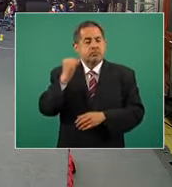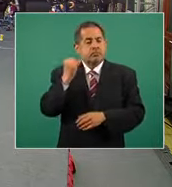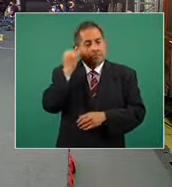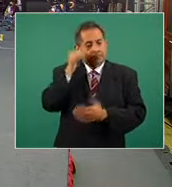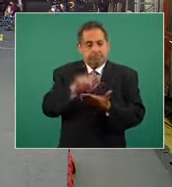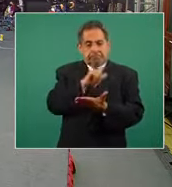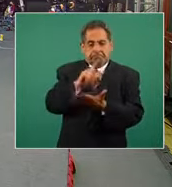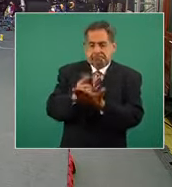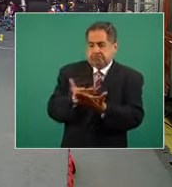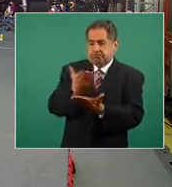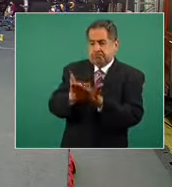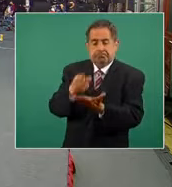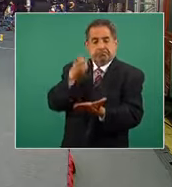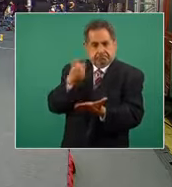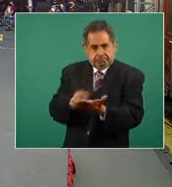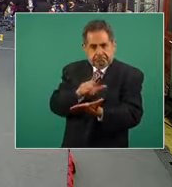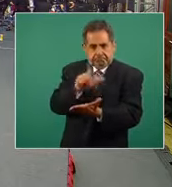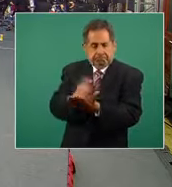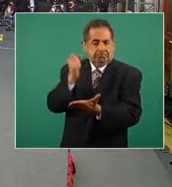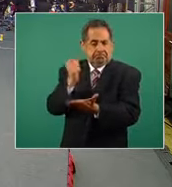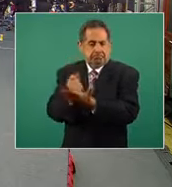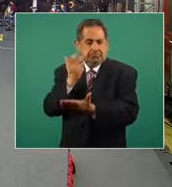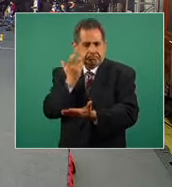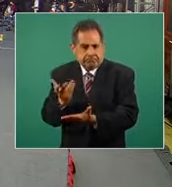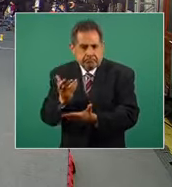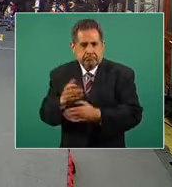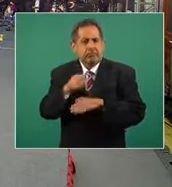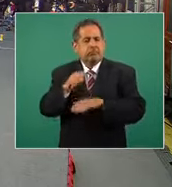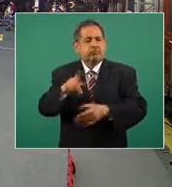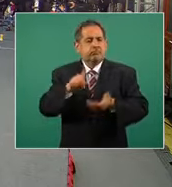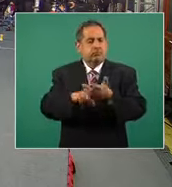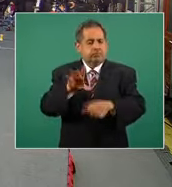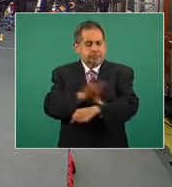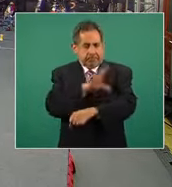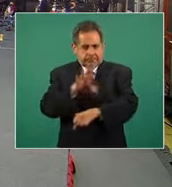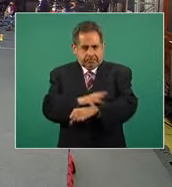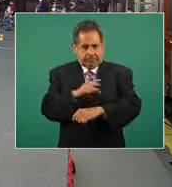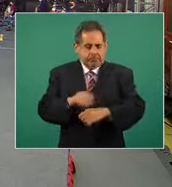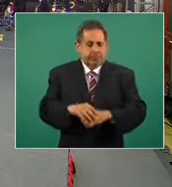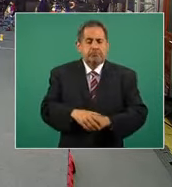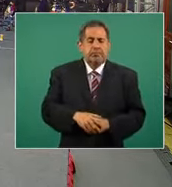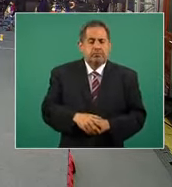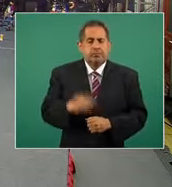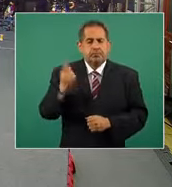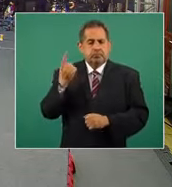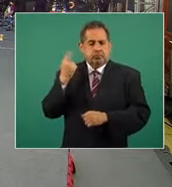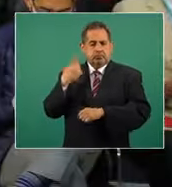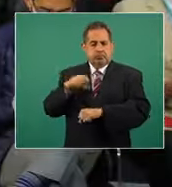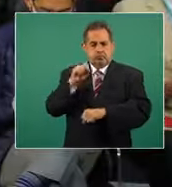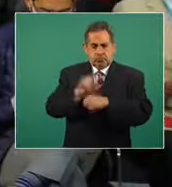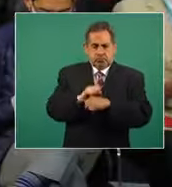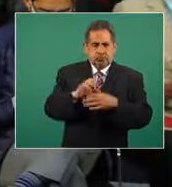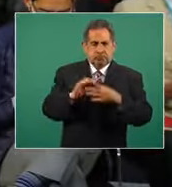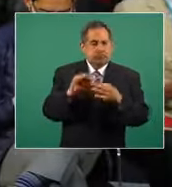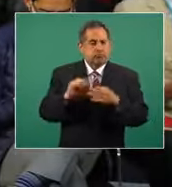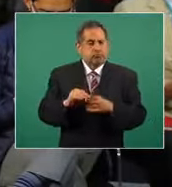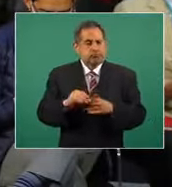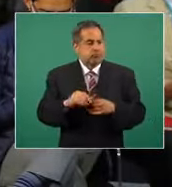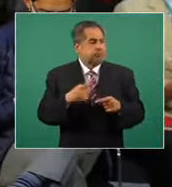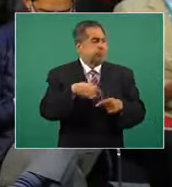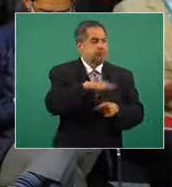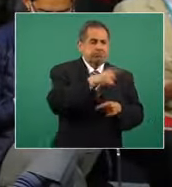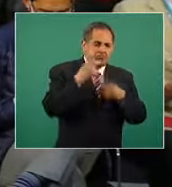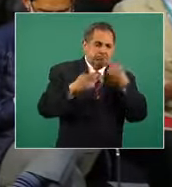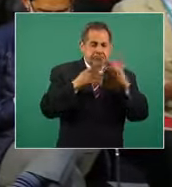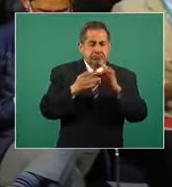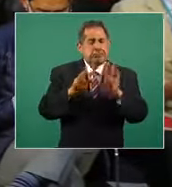envía al Congreso en torno a la ley para la industria eléctrica. Y bueno, ya la semana pasada también empresarios en México se pronunciaron al respecto,